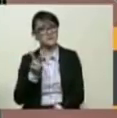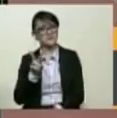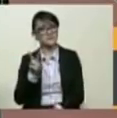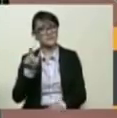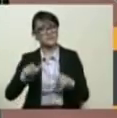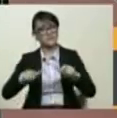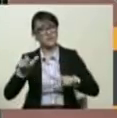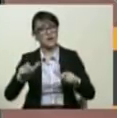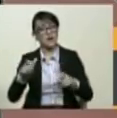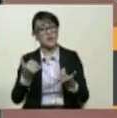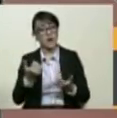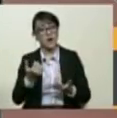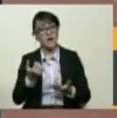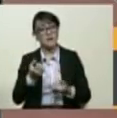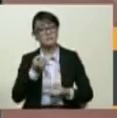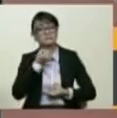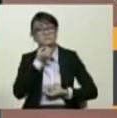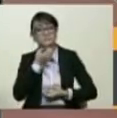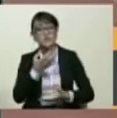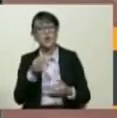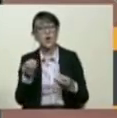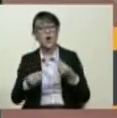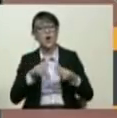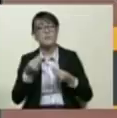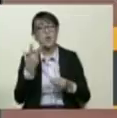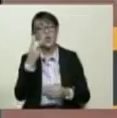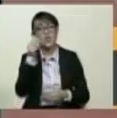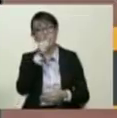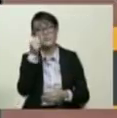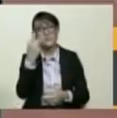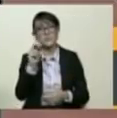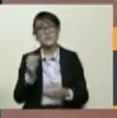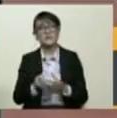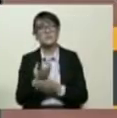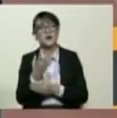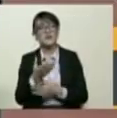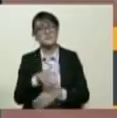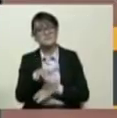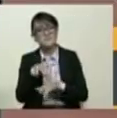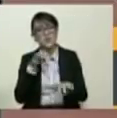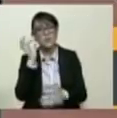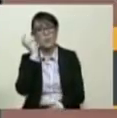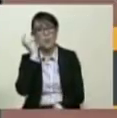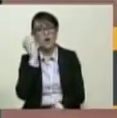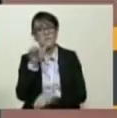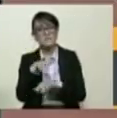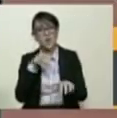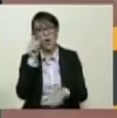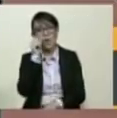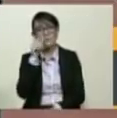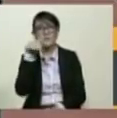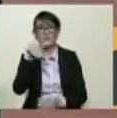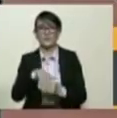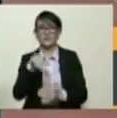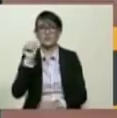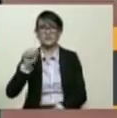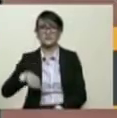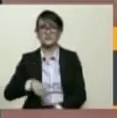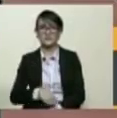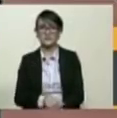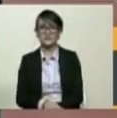millones se va a expresar el domingo 20 de mayo. Van a ir a votar millones de mujeres, millones de hombres, a escoger el candidato